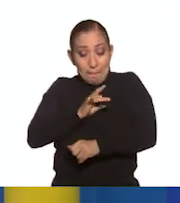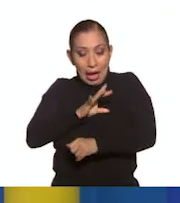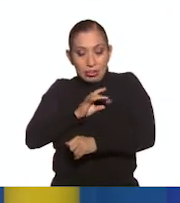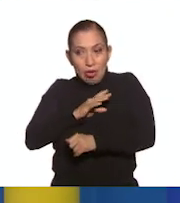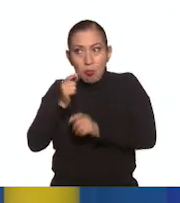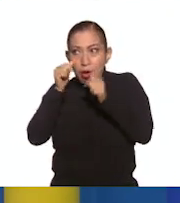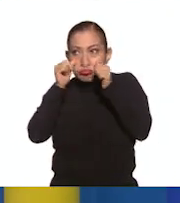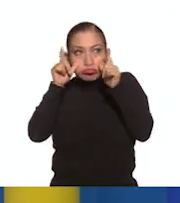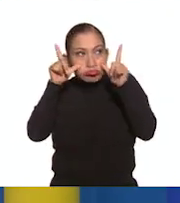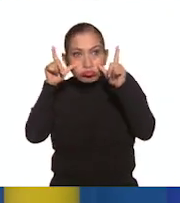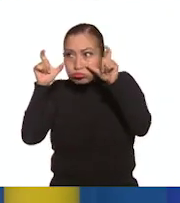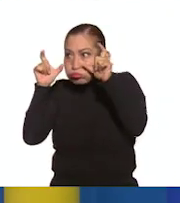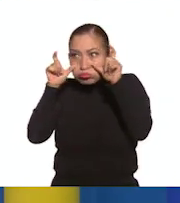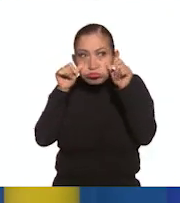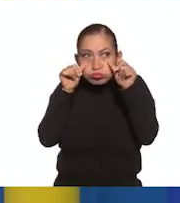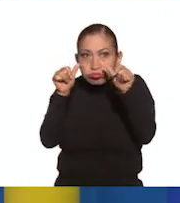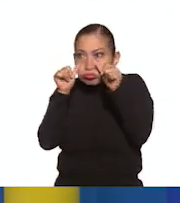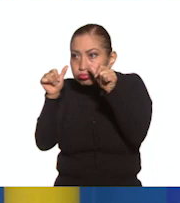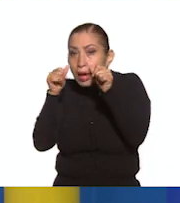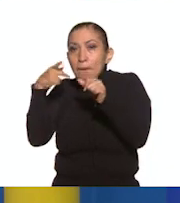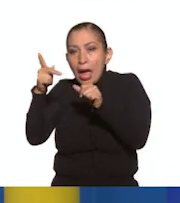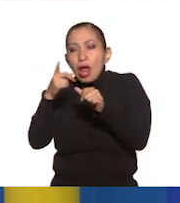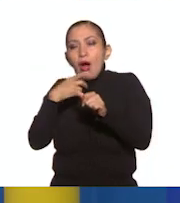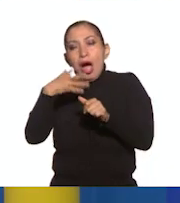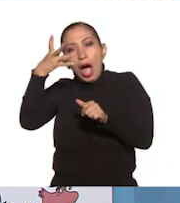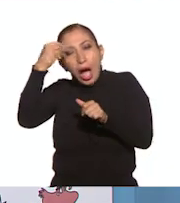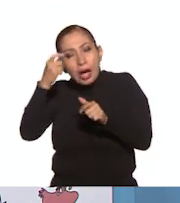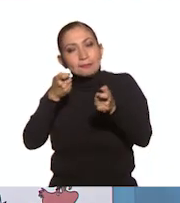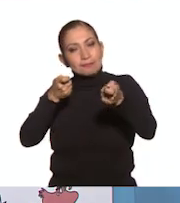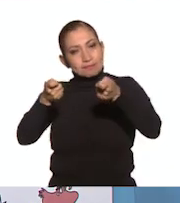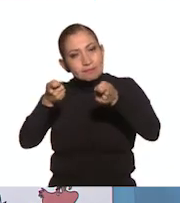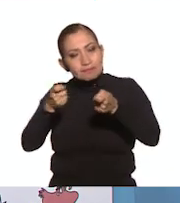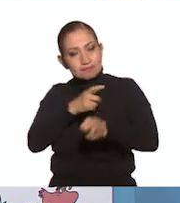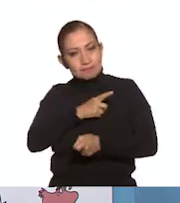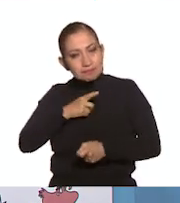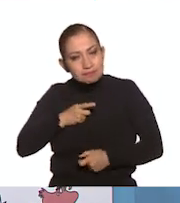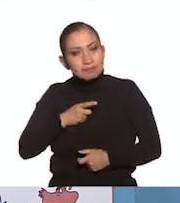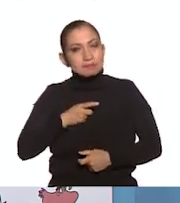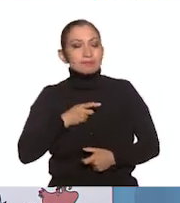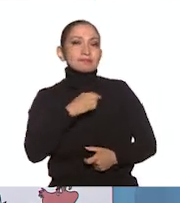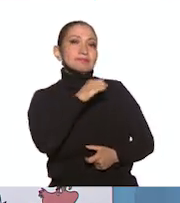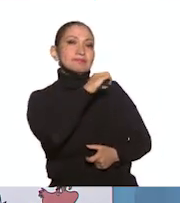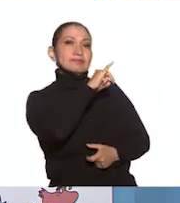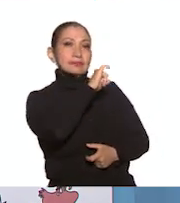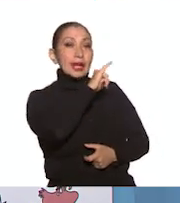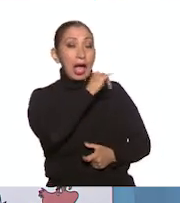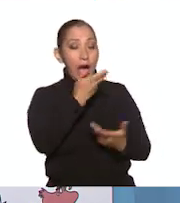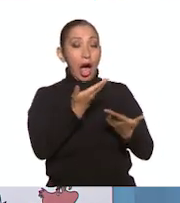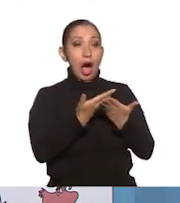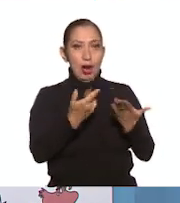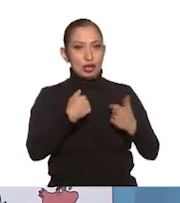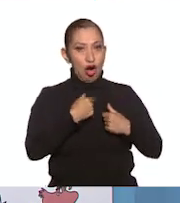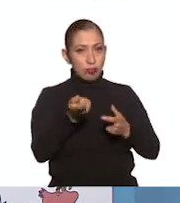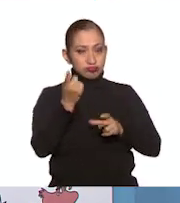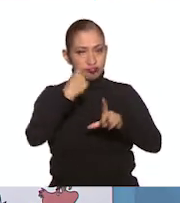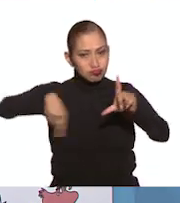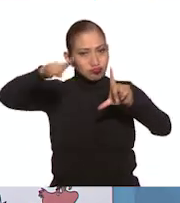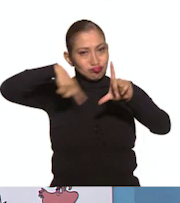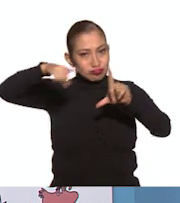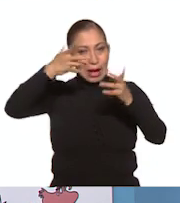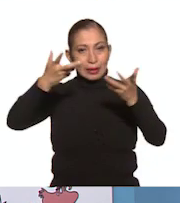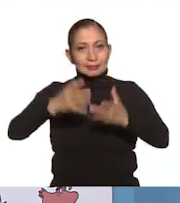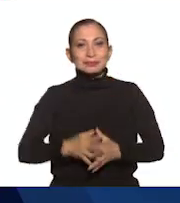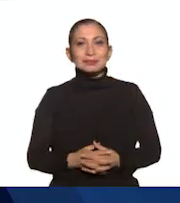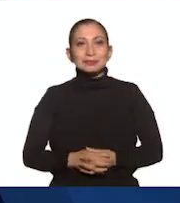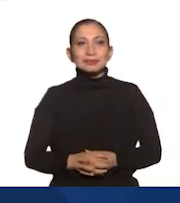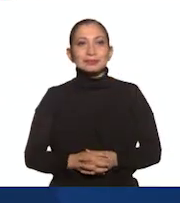pone en alerta, pero tenemos que aprender a regularla. Así es. Bueno, ahora me toca a mí girar la ruleta.